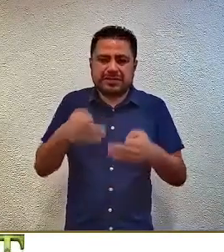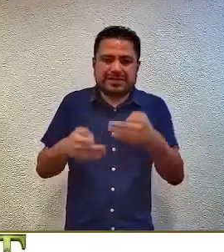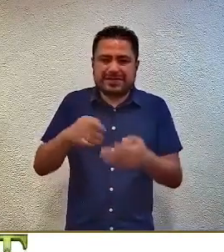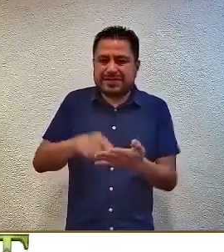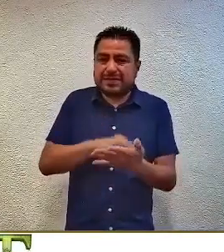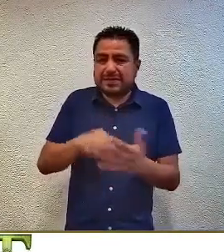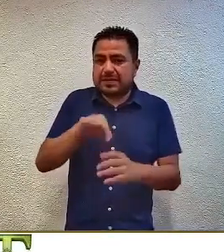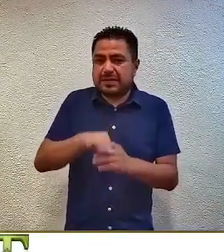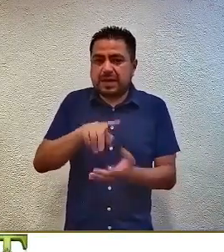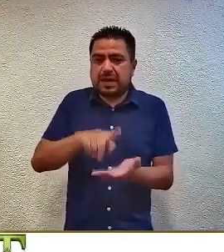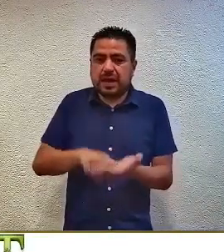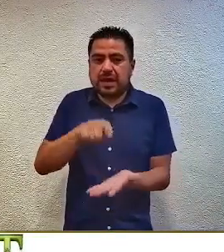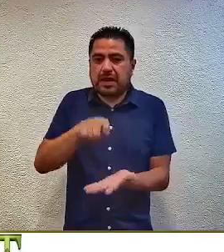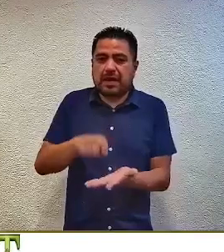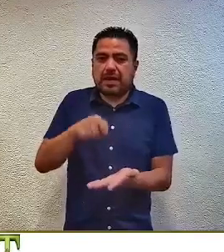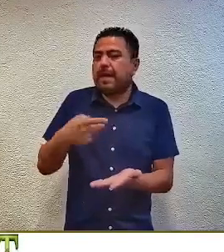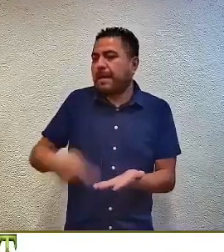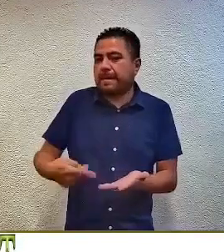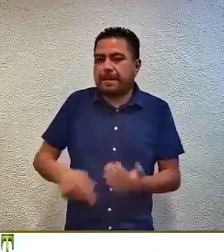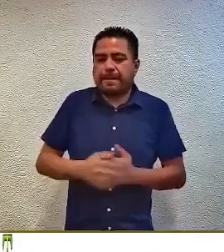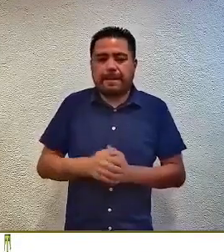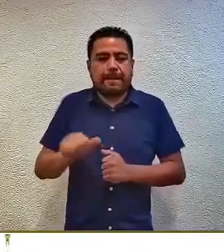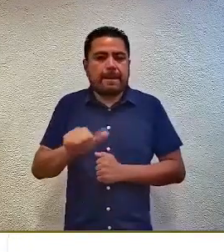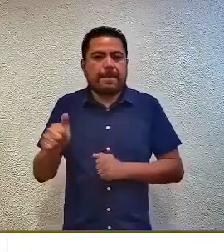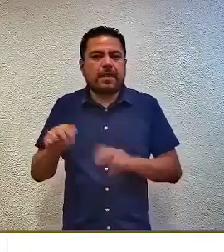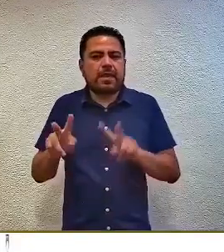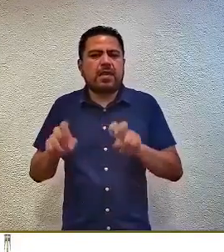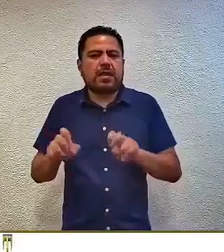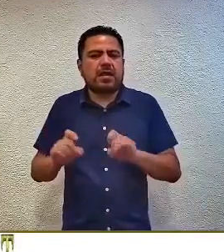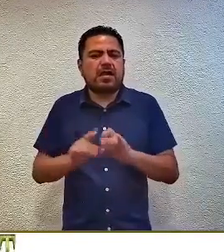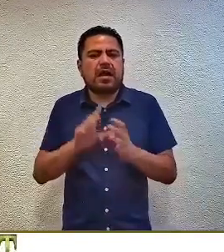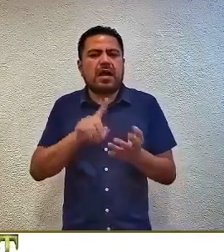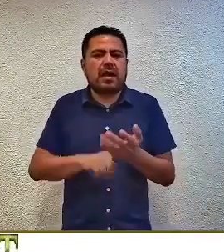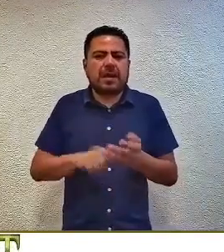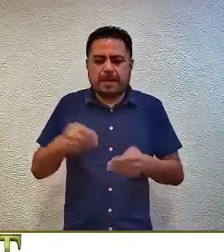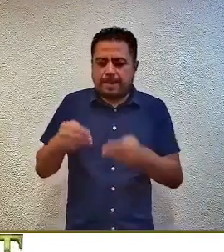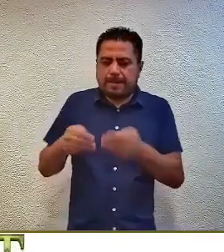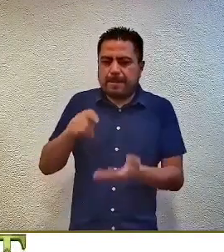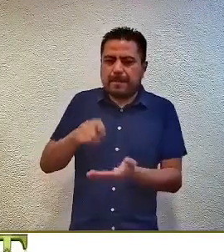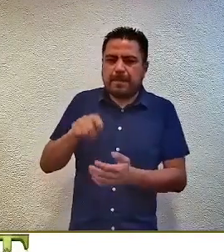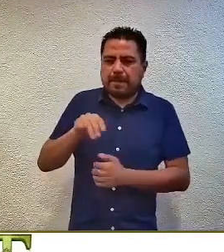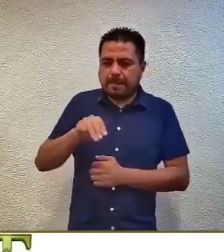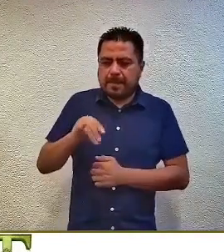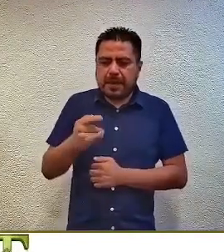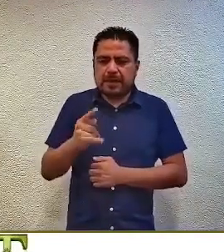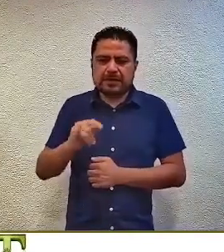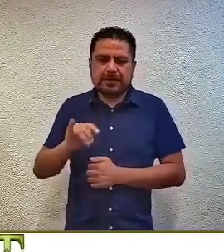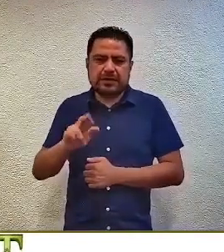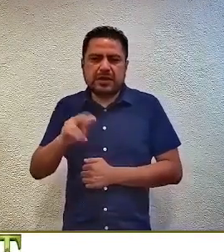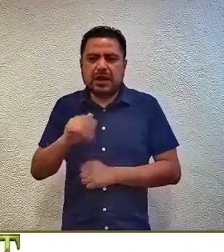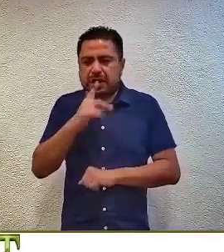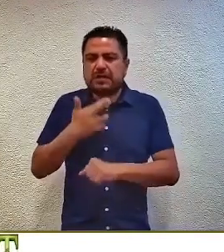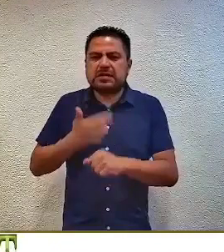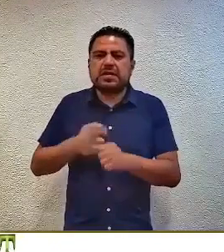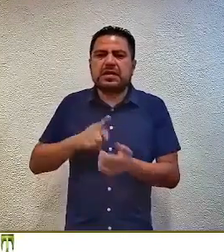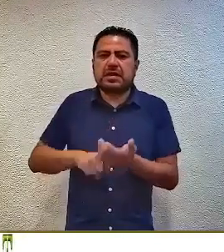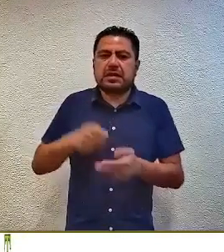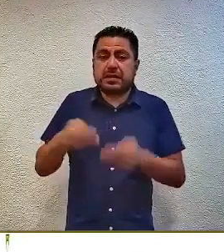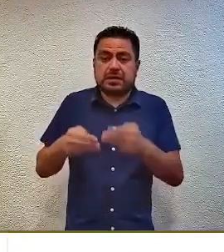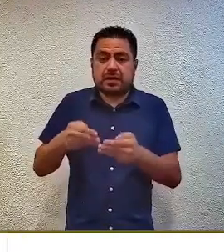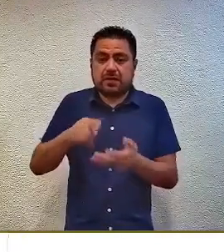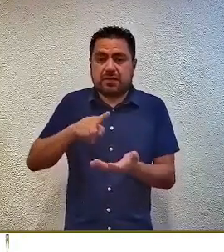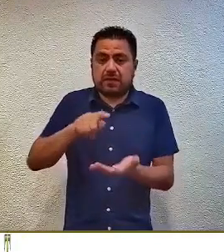Guerrero. En el siguiente asunto, la incidentista es la magistrada Evelyn Rodríguez Chinol, la autoridad responsable del Tribunal Electoral del Estado de